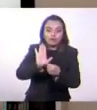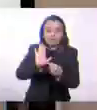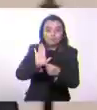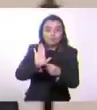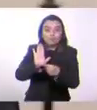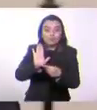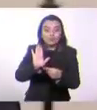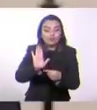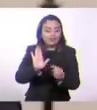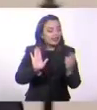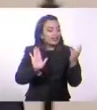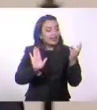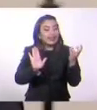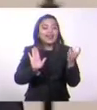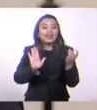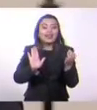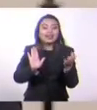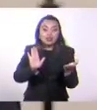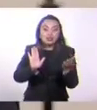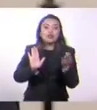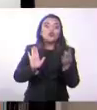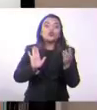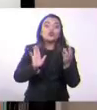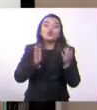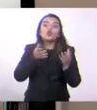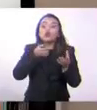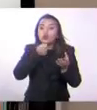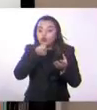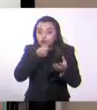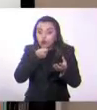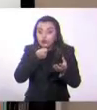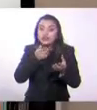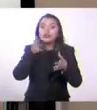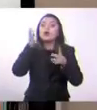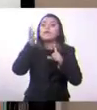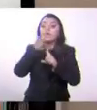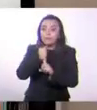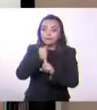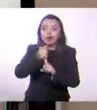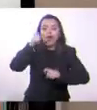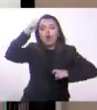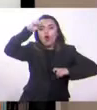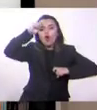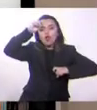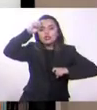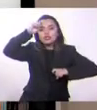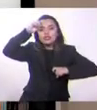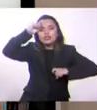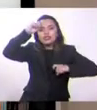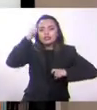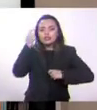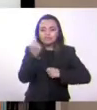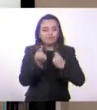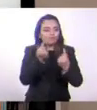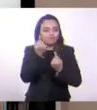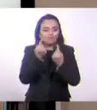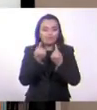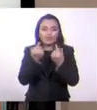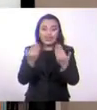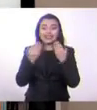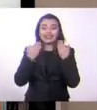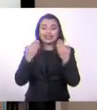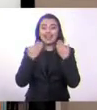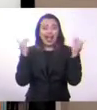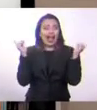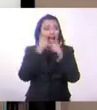cambio climático. Eso quiere decir que las personas que tengan acceso a este texto lo creerán por la serie de datos y hechos